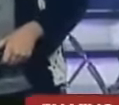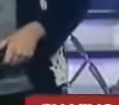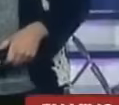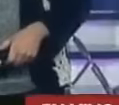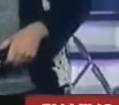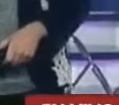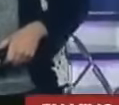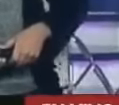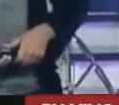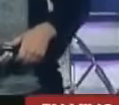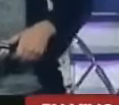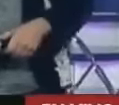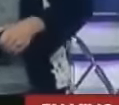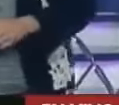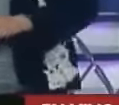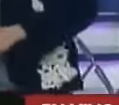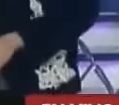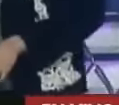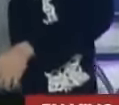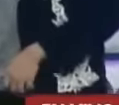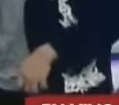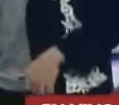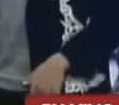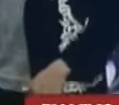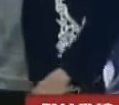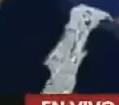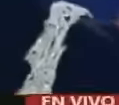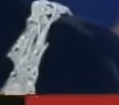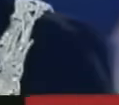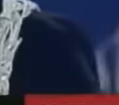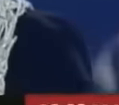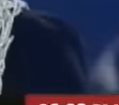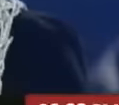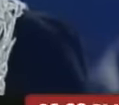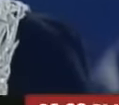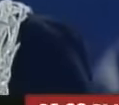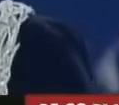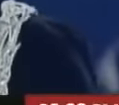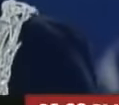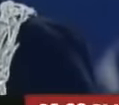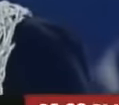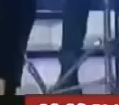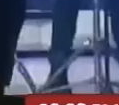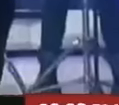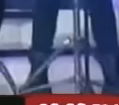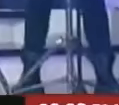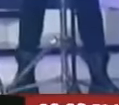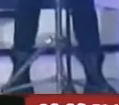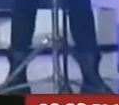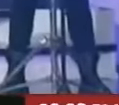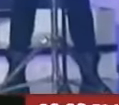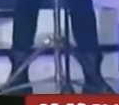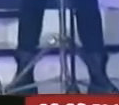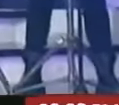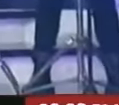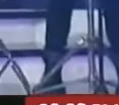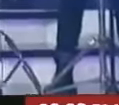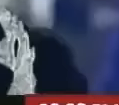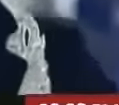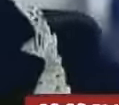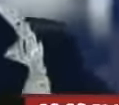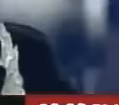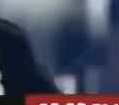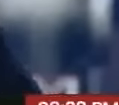¿Qué pensaba cuando estaba detrás del escenario? Bueno, realmente pensaba en mi mamá y en mi familia. ¿Cómo se llama su señora madre? Se